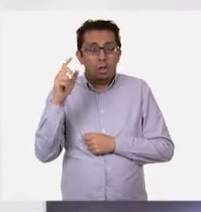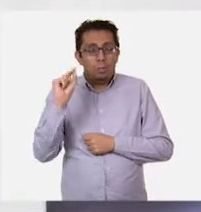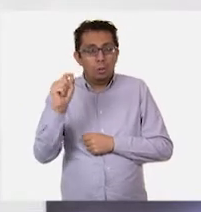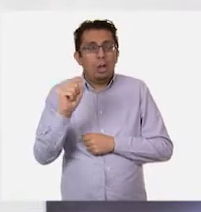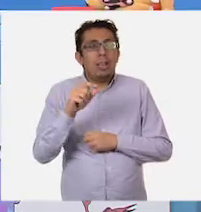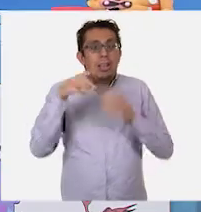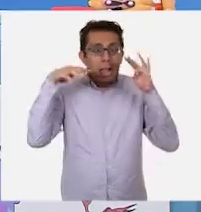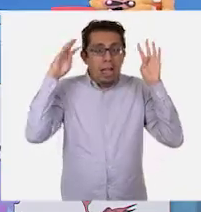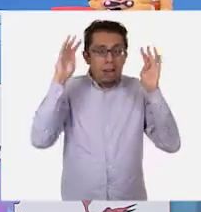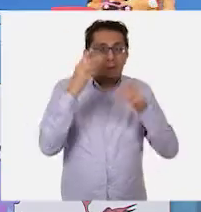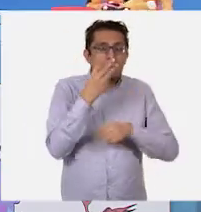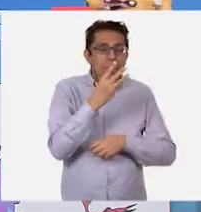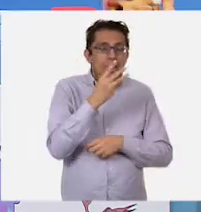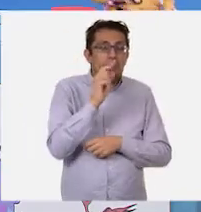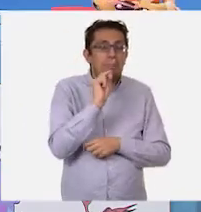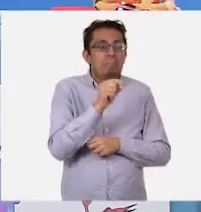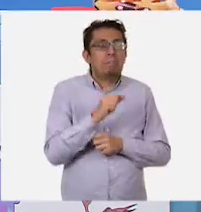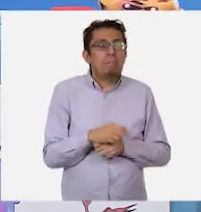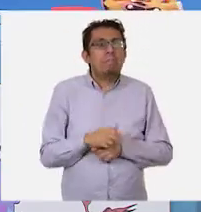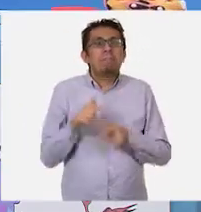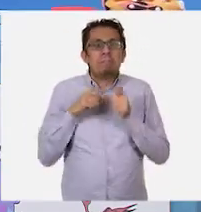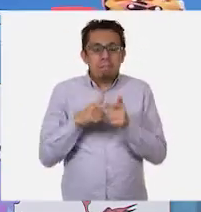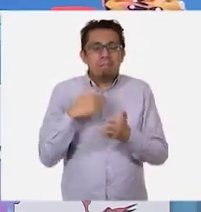el juego. Muy bien.